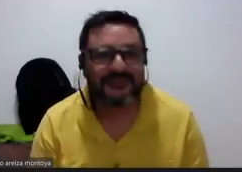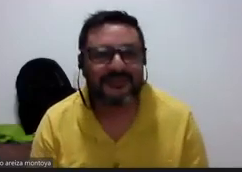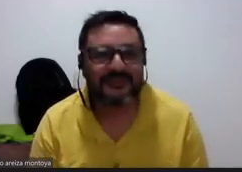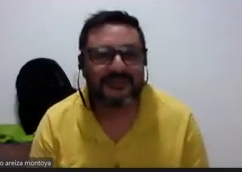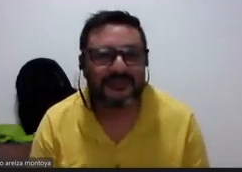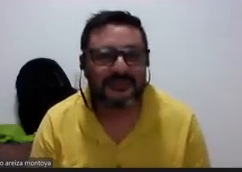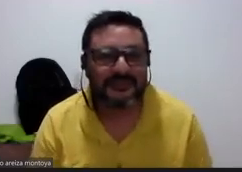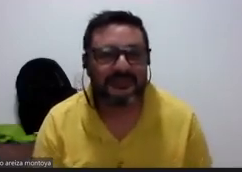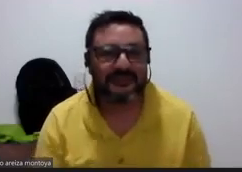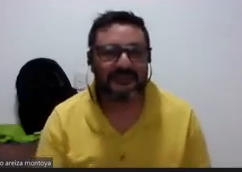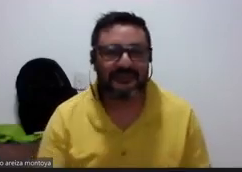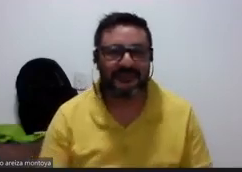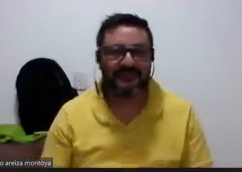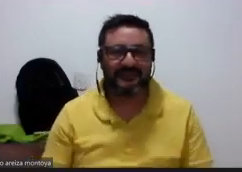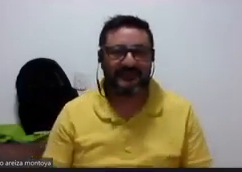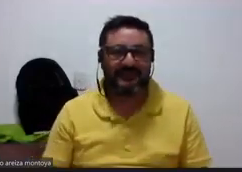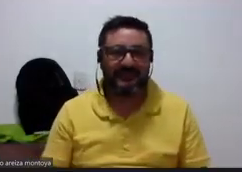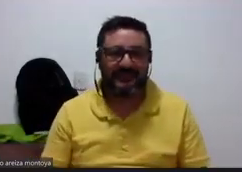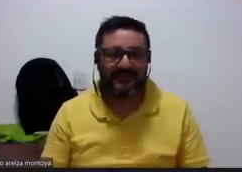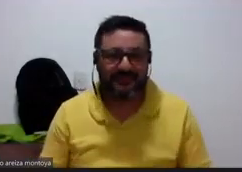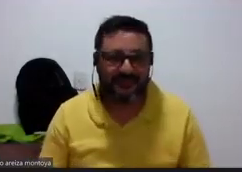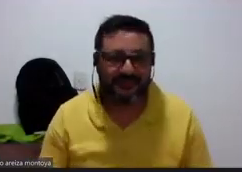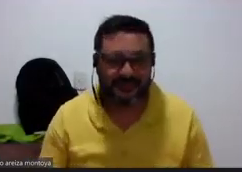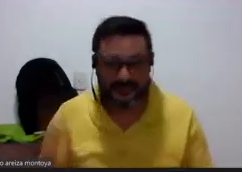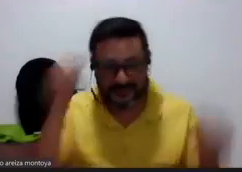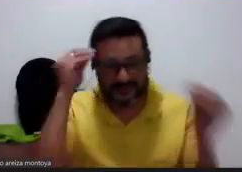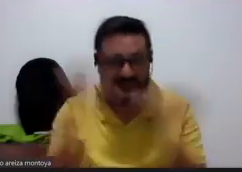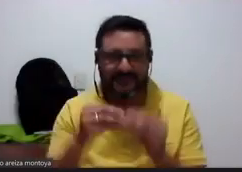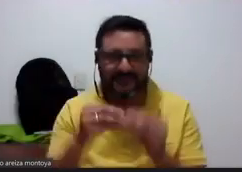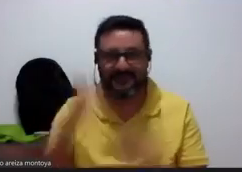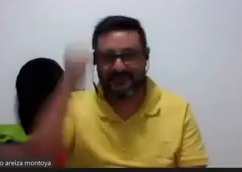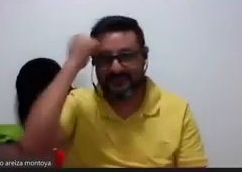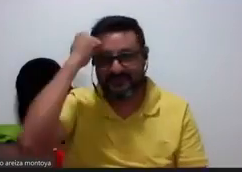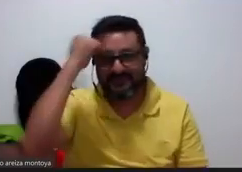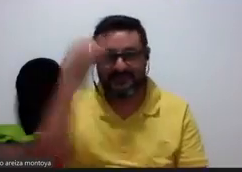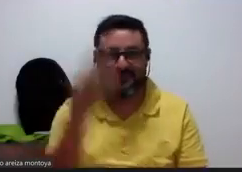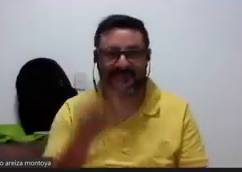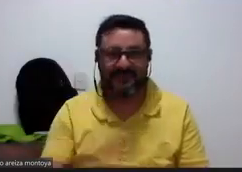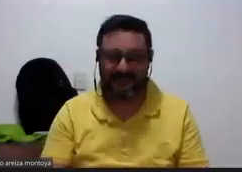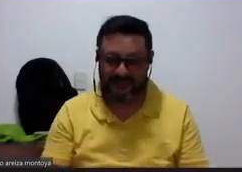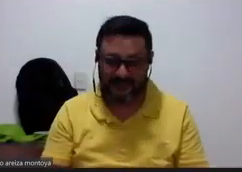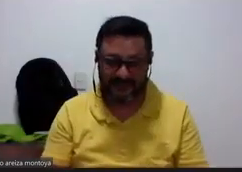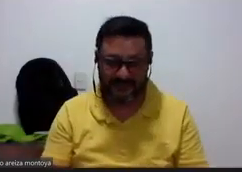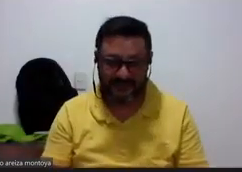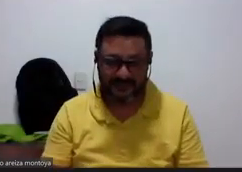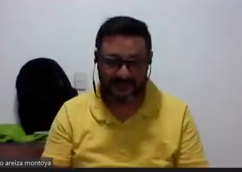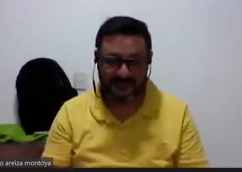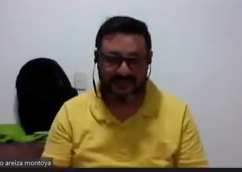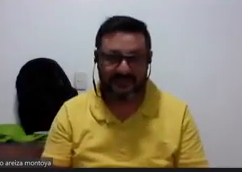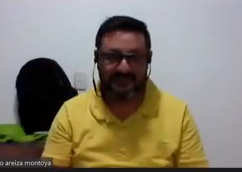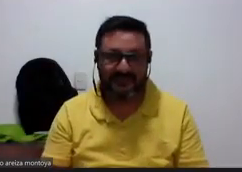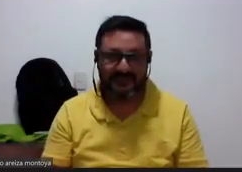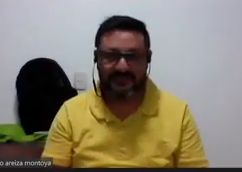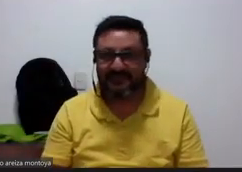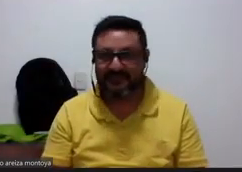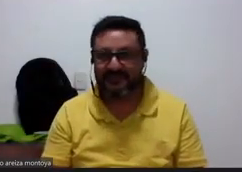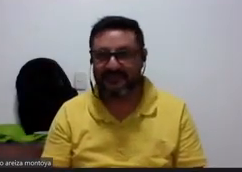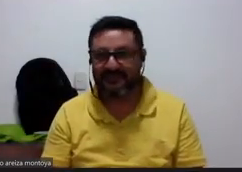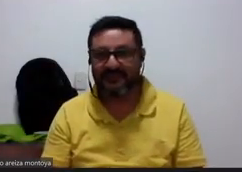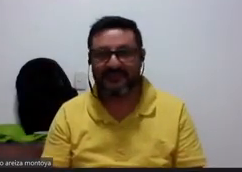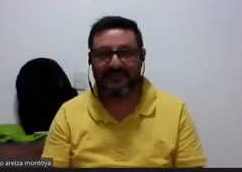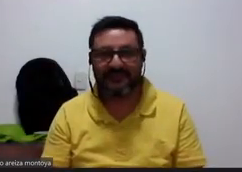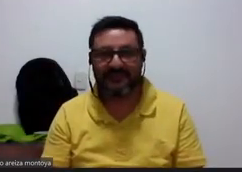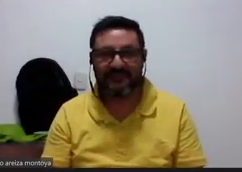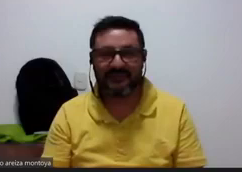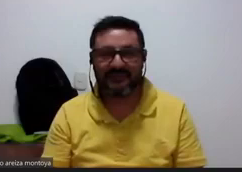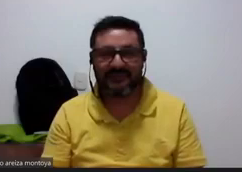pues, coincide con el programa, pues ya vamos saliendo a propósito. No es que hablemos